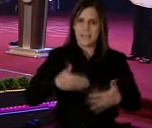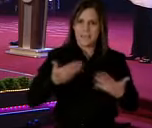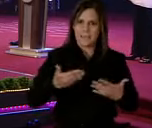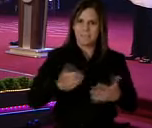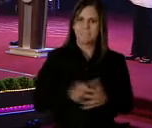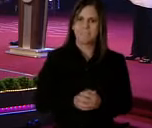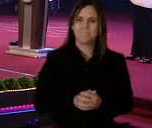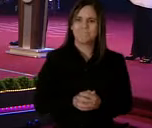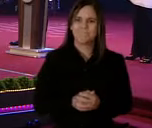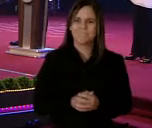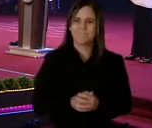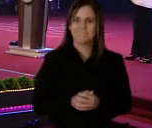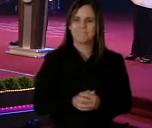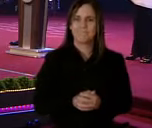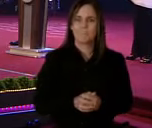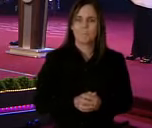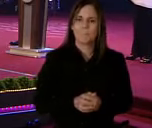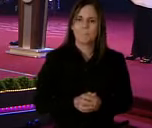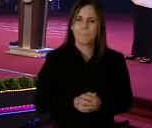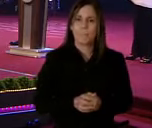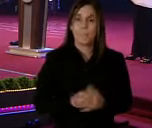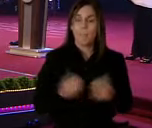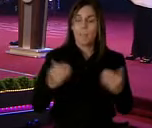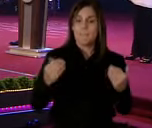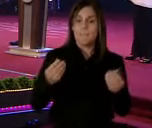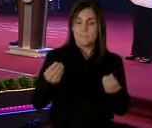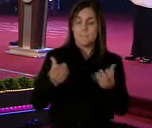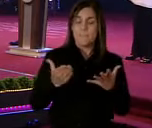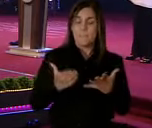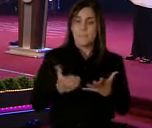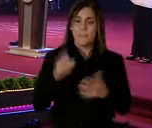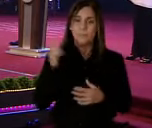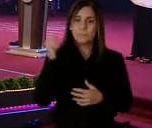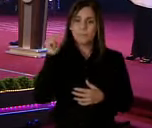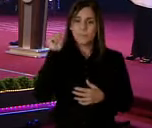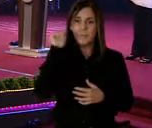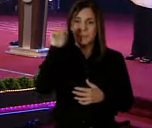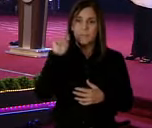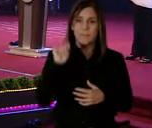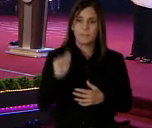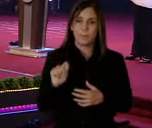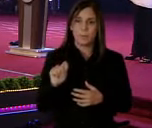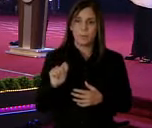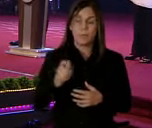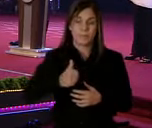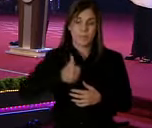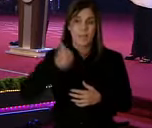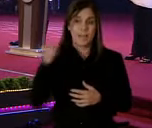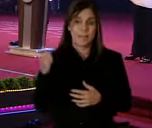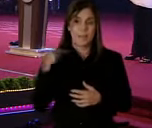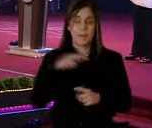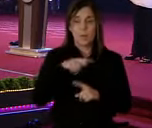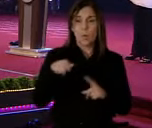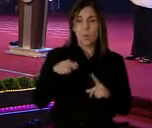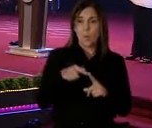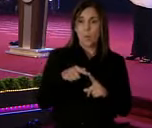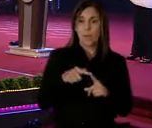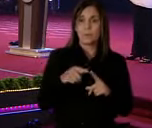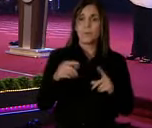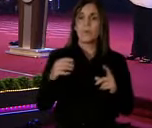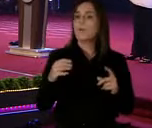Y me estaba dando un testimonio, Rudy, que ayer cuando estuvieron dando la clase en La Alegría, los niños no se querían